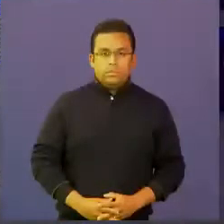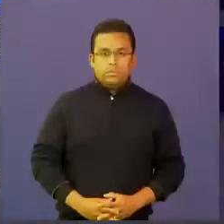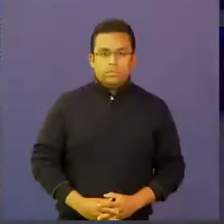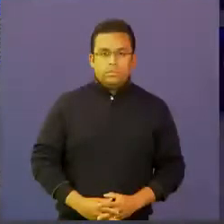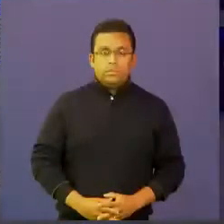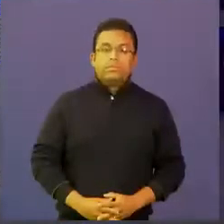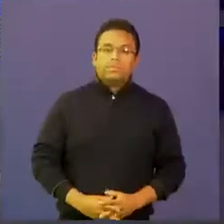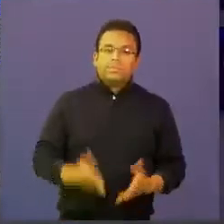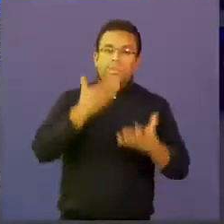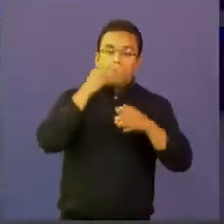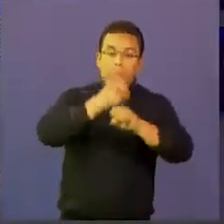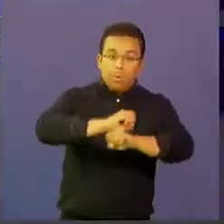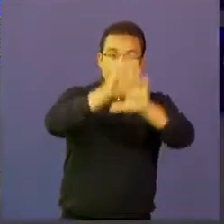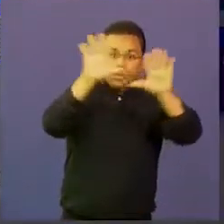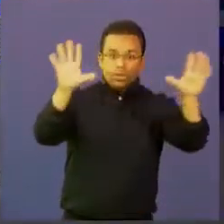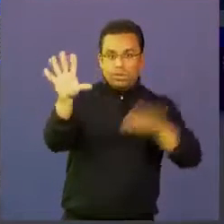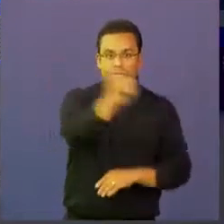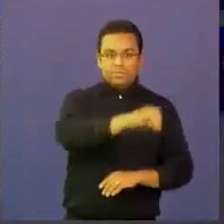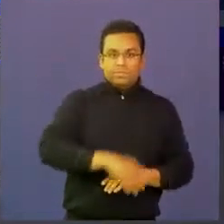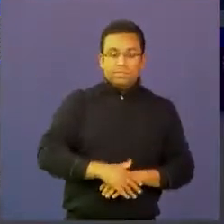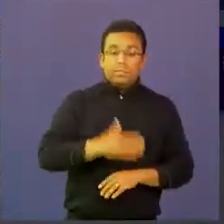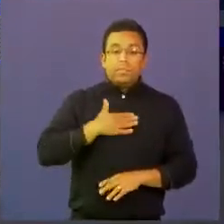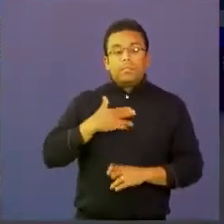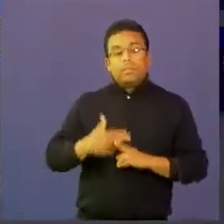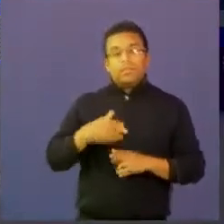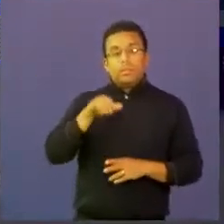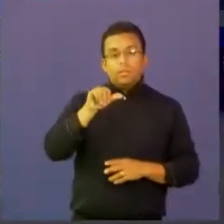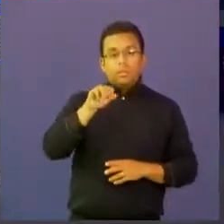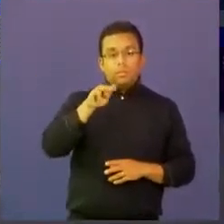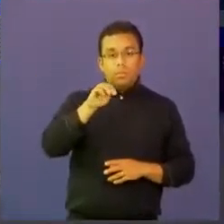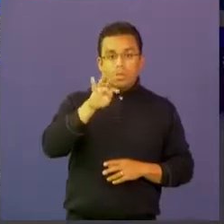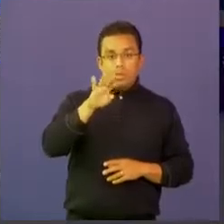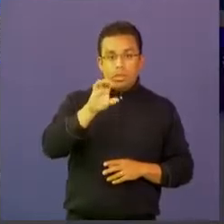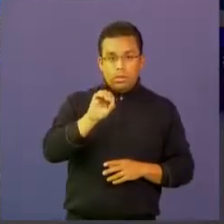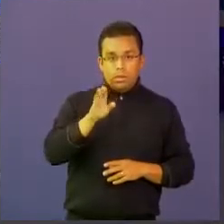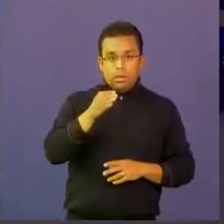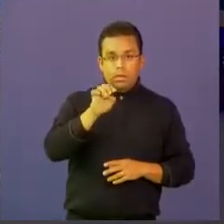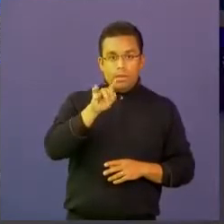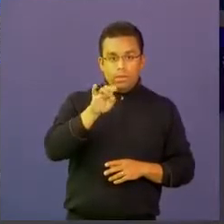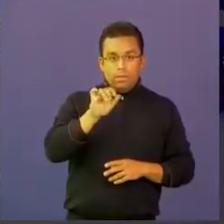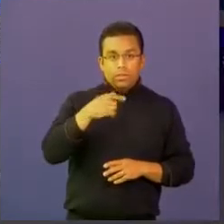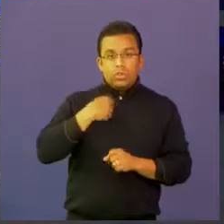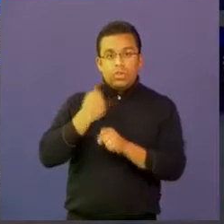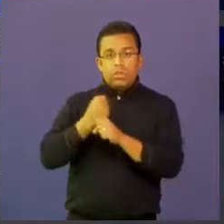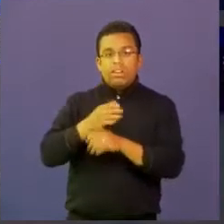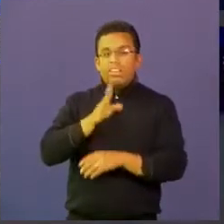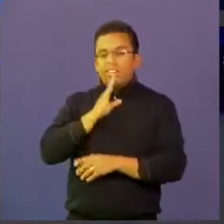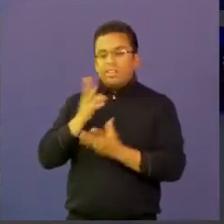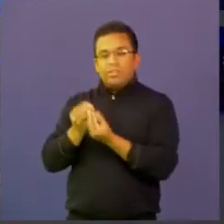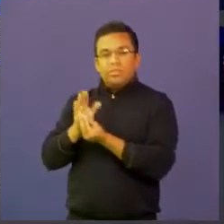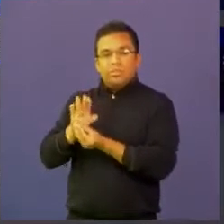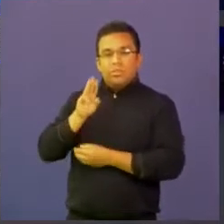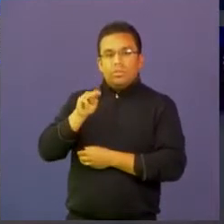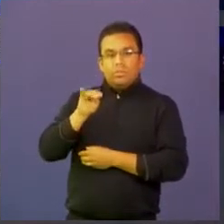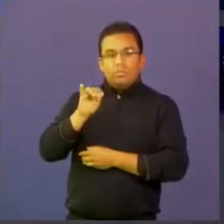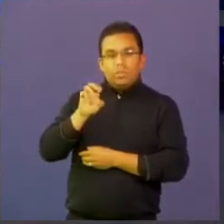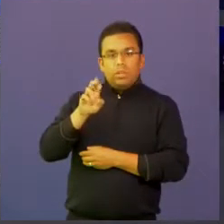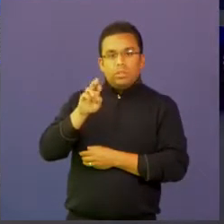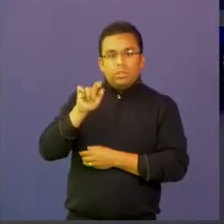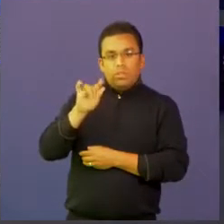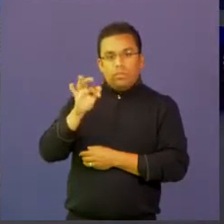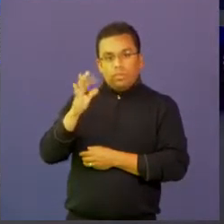Muy buenos días a todos. Mi nombre es Mateo Adá. Yo trabajo con Microsoft. Mi rol es Teacher Embasador,